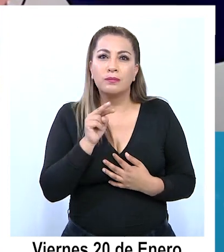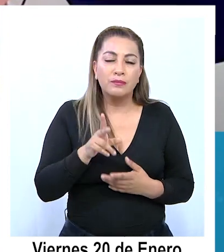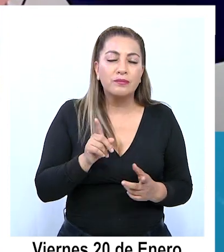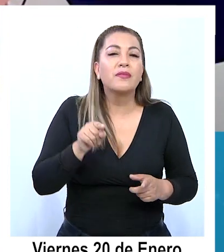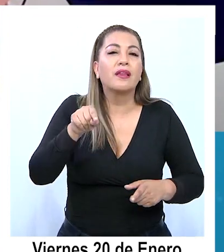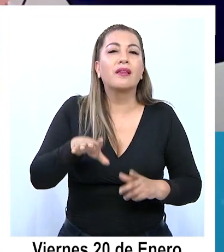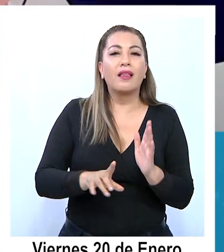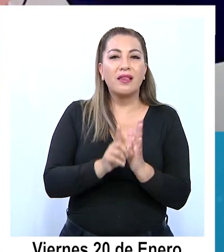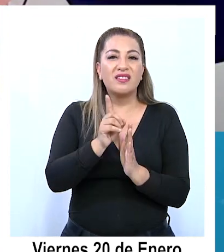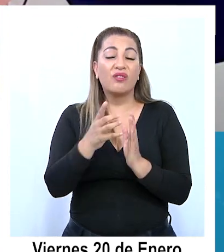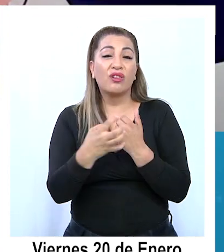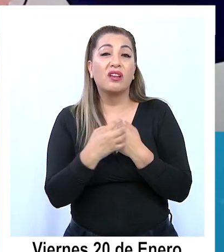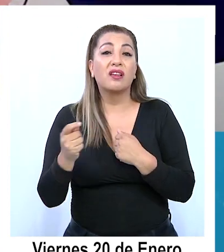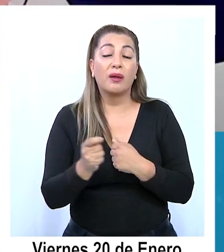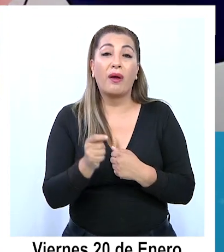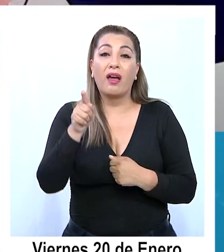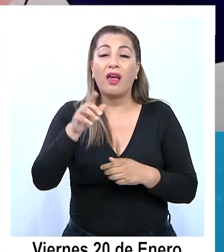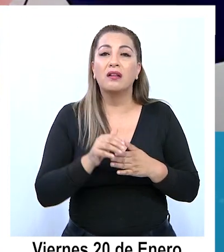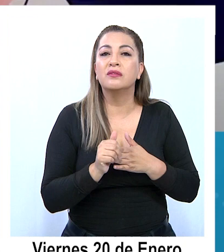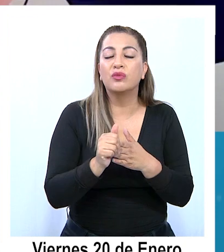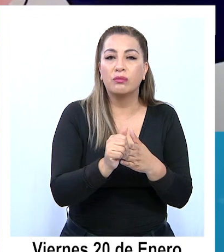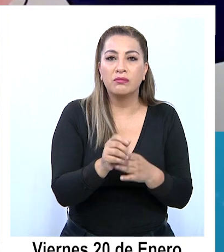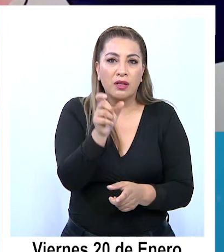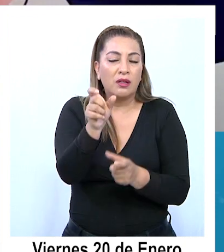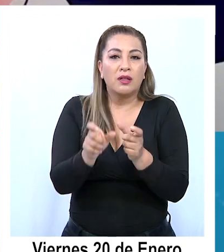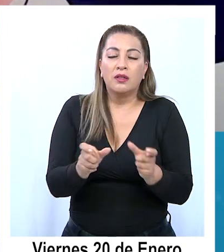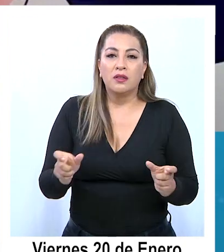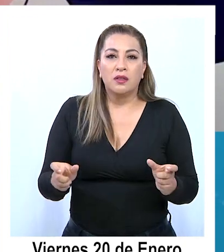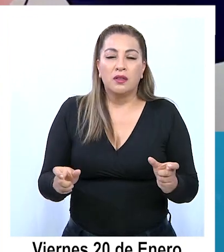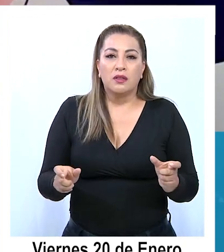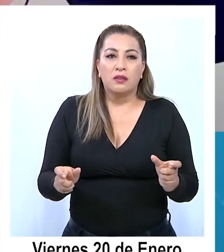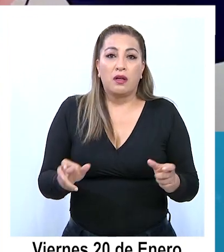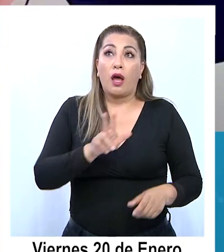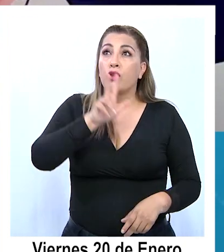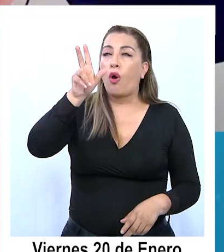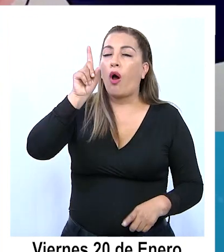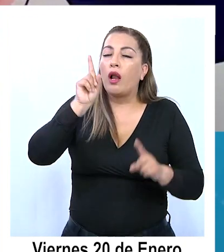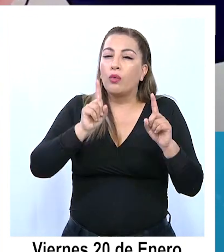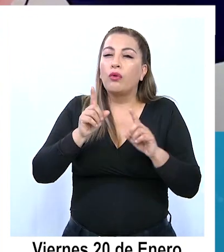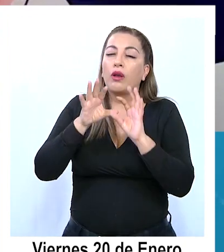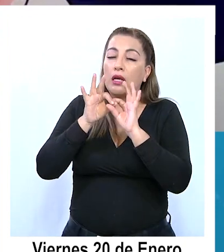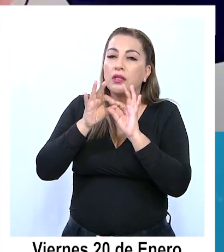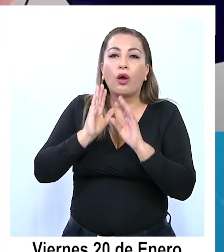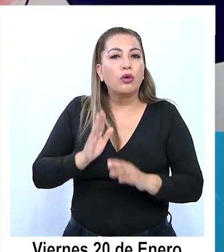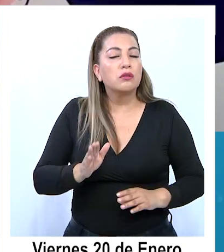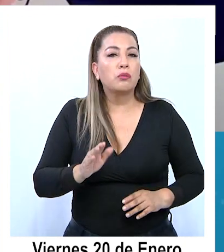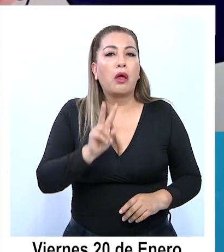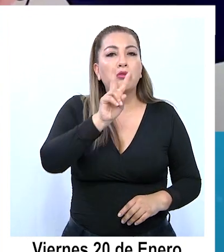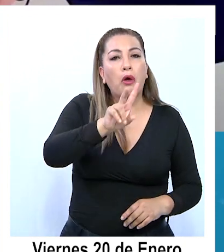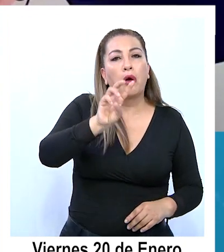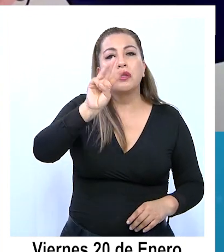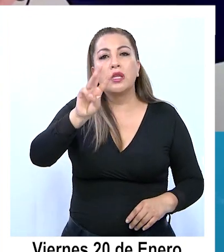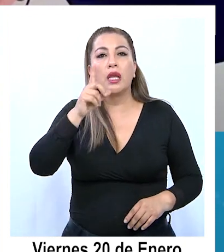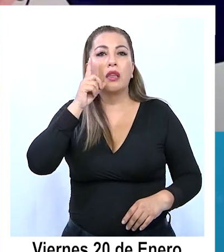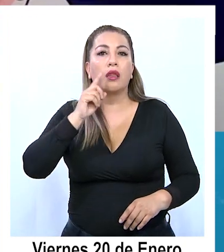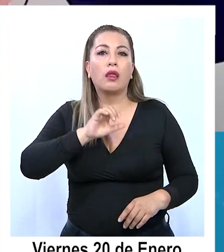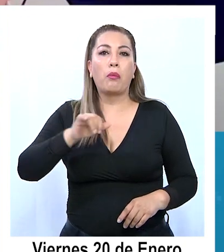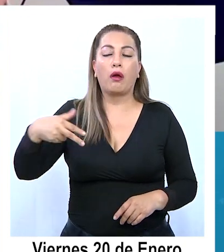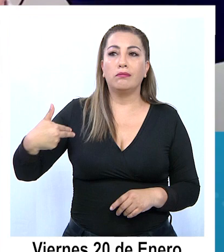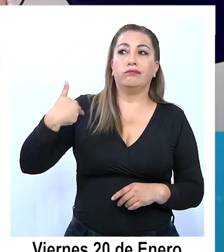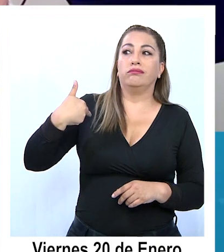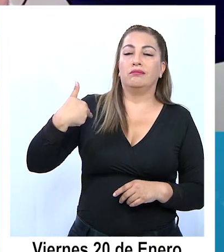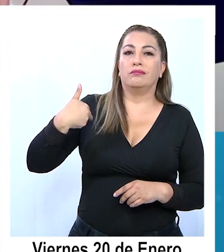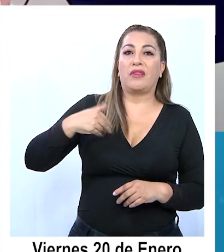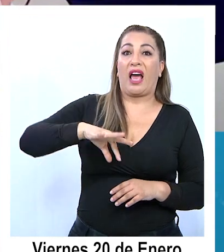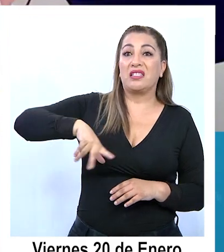de desarrollo en nuestra región, es el turismo, y la gente, gracias a Dios, ha seguido yendo, pero está 2 o 3 días hasta que los asaltan y se